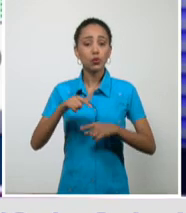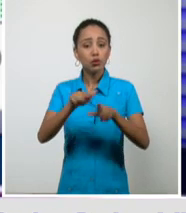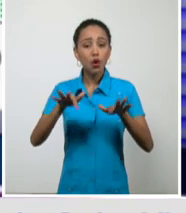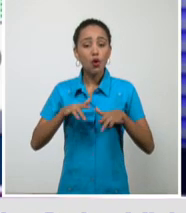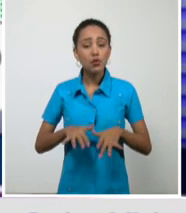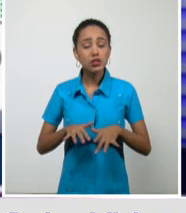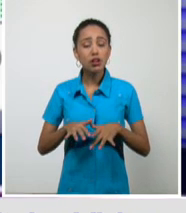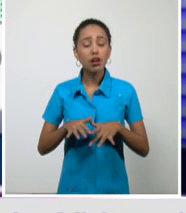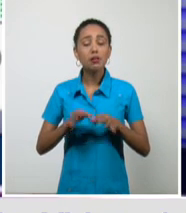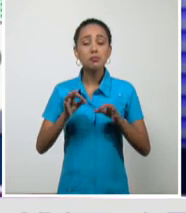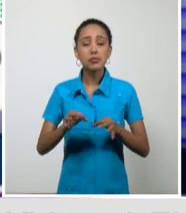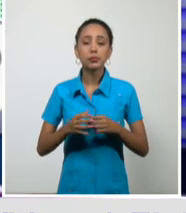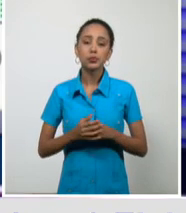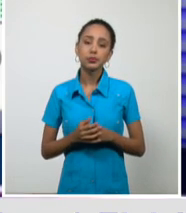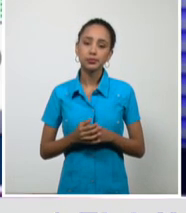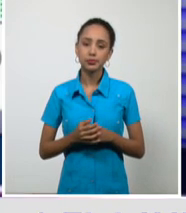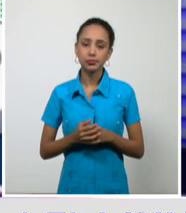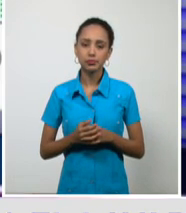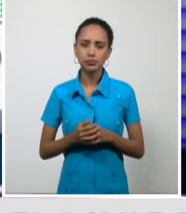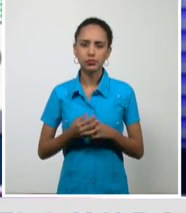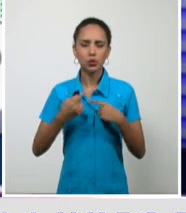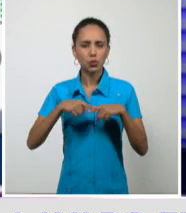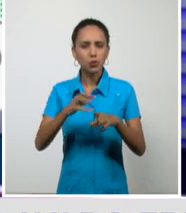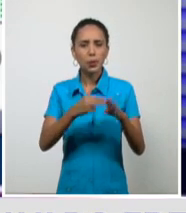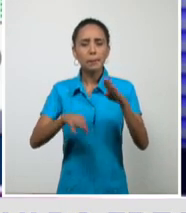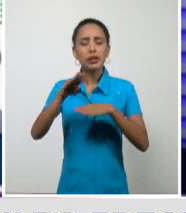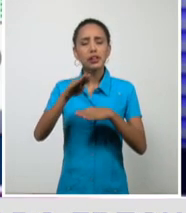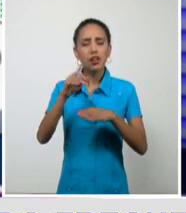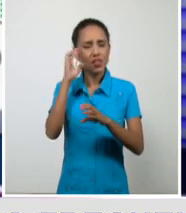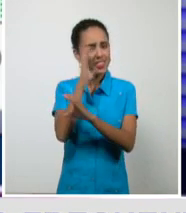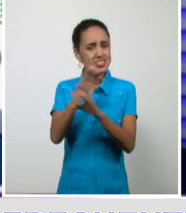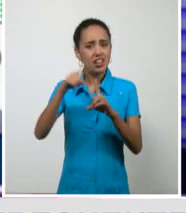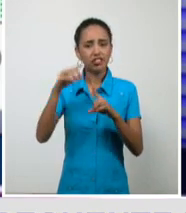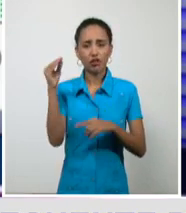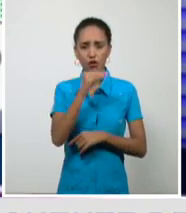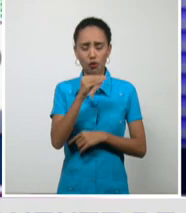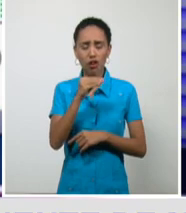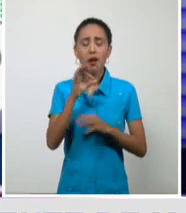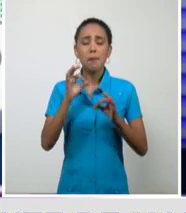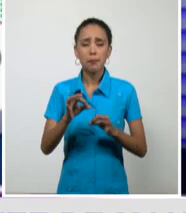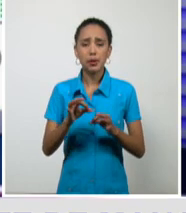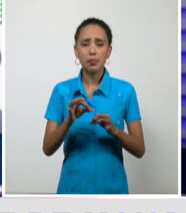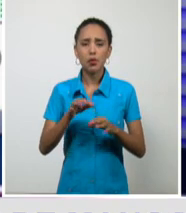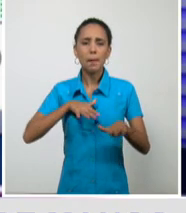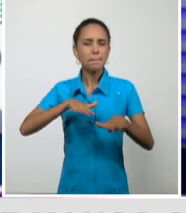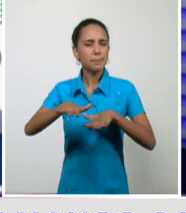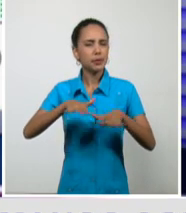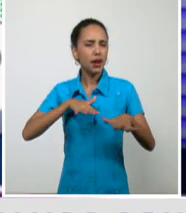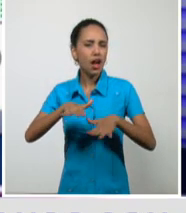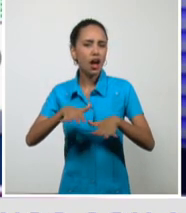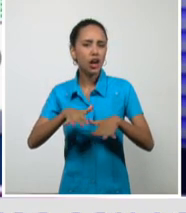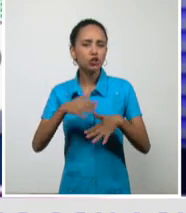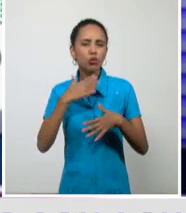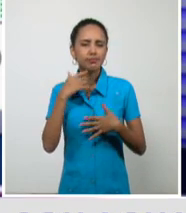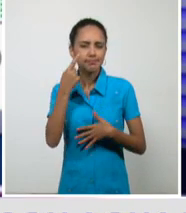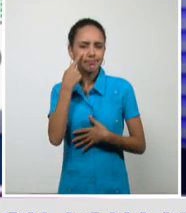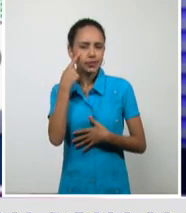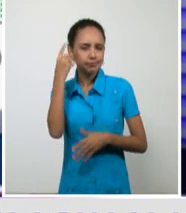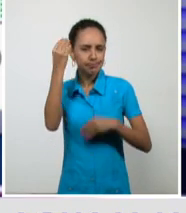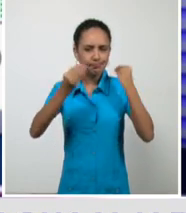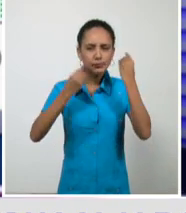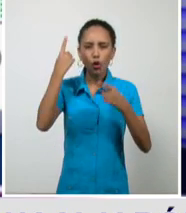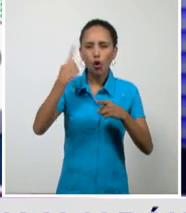parte del Ministerio de Ciencia, Tecnología y Medio Ambiente preparando y diseñando qué otras acciones vamos